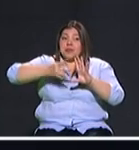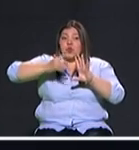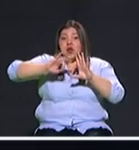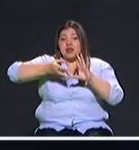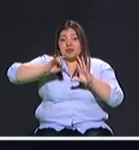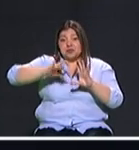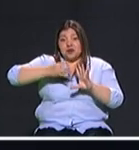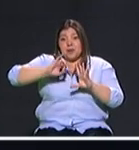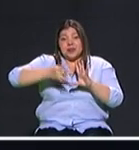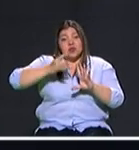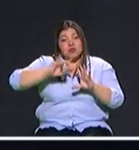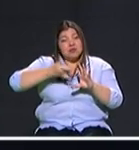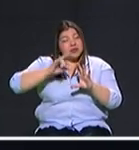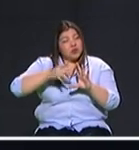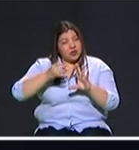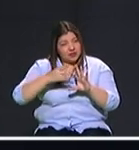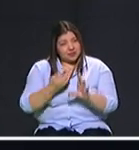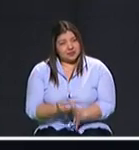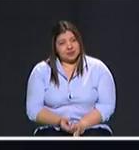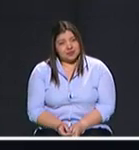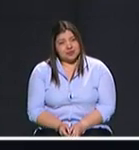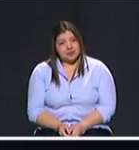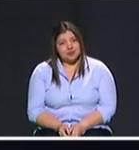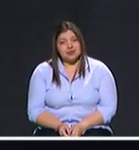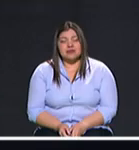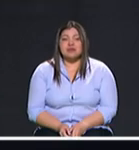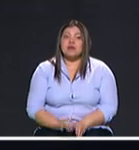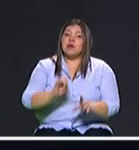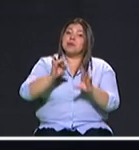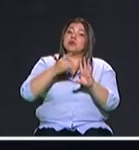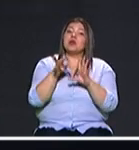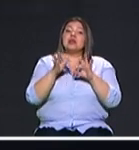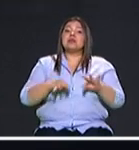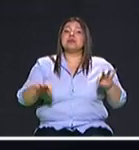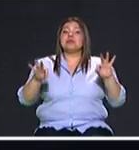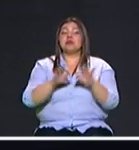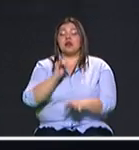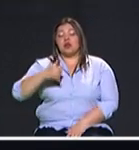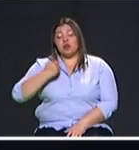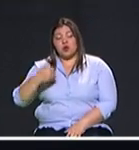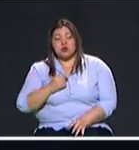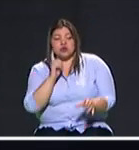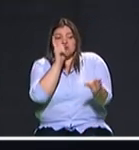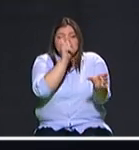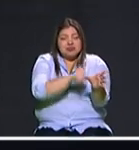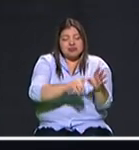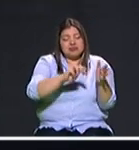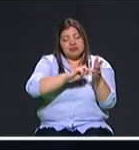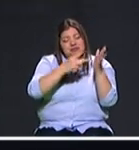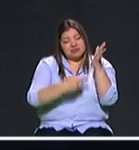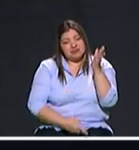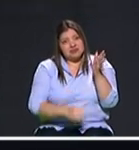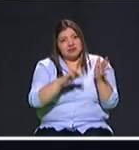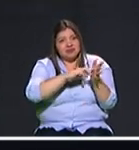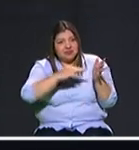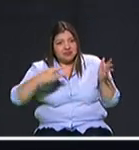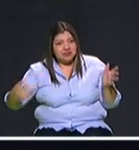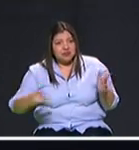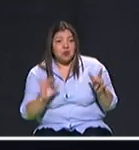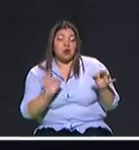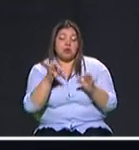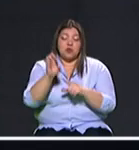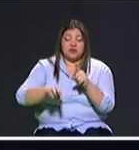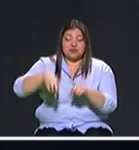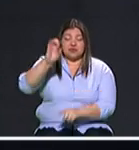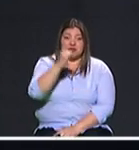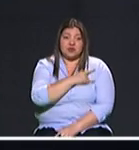becas hasta 2 millones de pesos para que los jóvenes se puedan formar una técnica en una tecnología o en una carrera universitaria a través de la